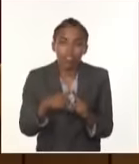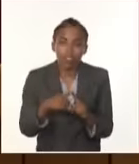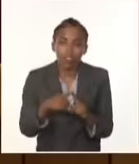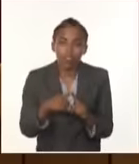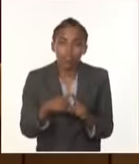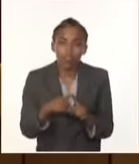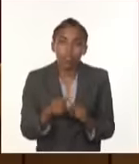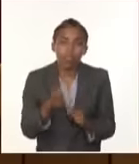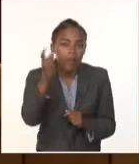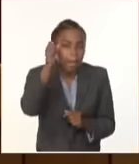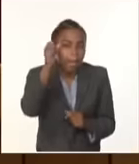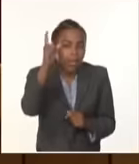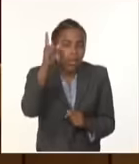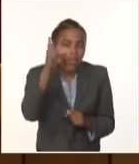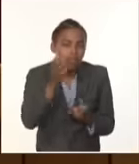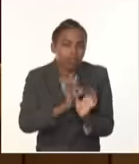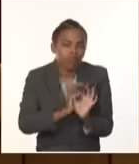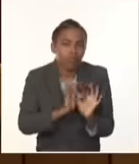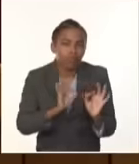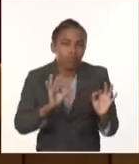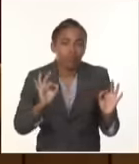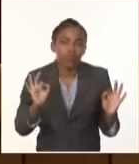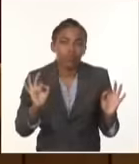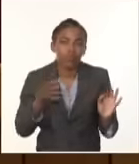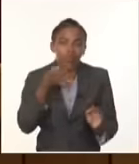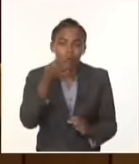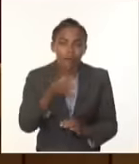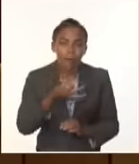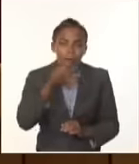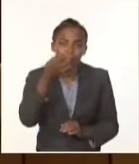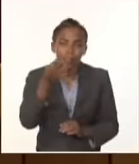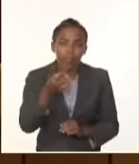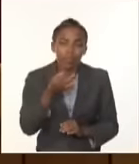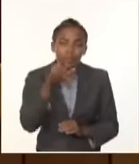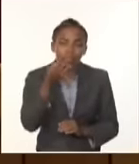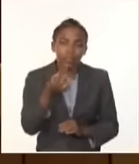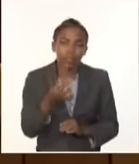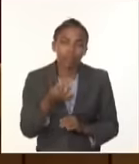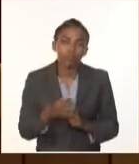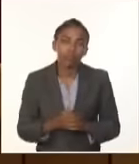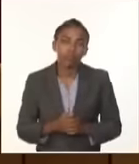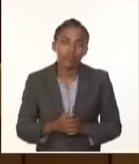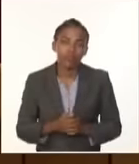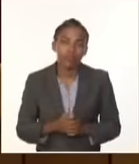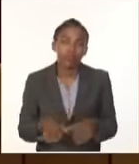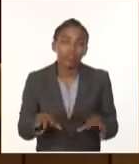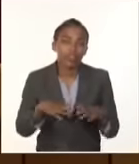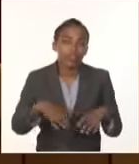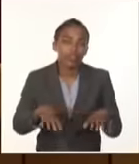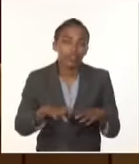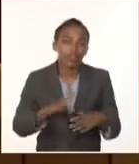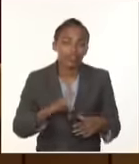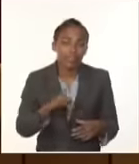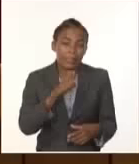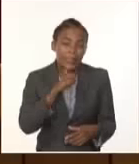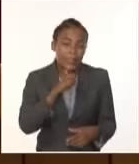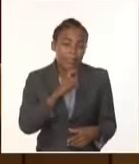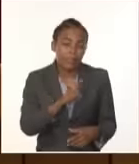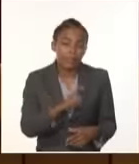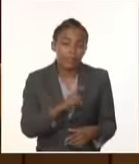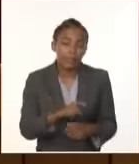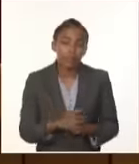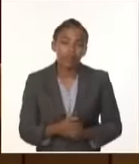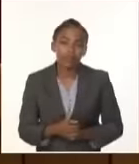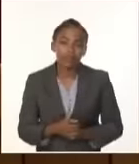admirables, que hablan de todo cuanto puede hacerse, incluso en las circunstancias más adversas.